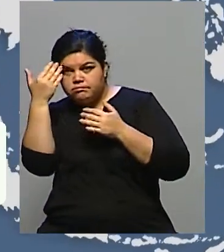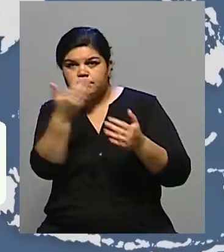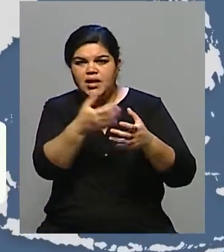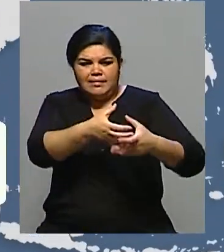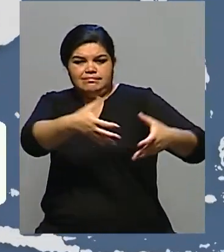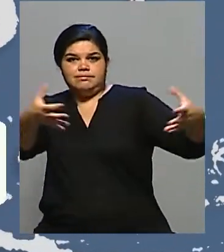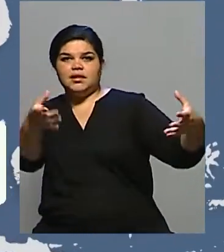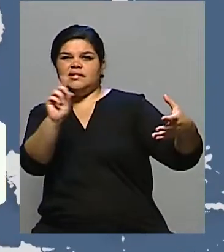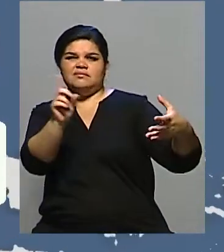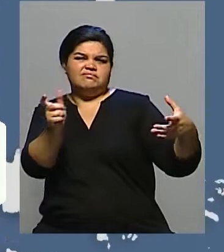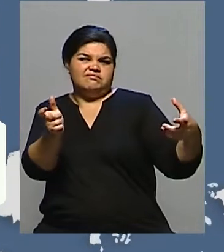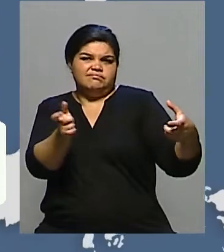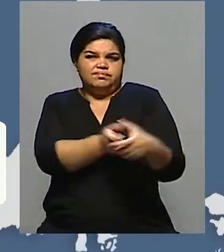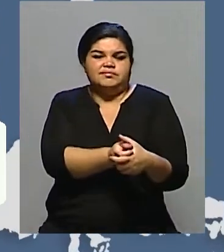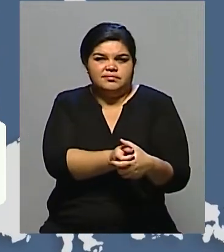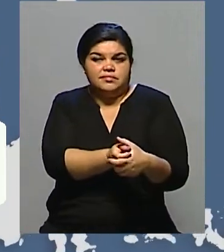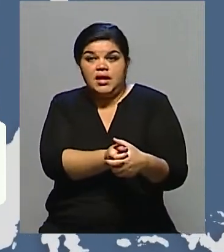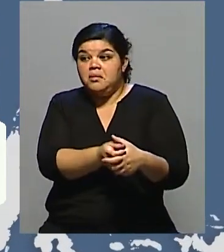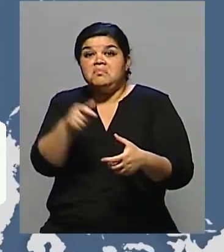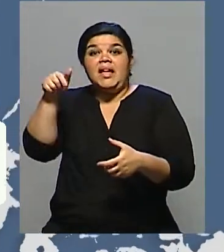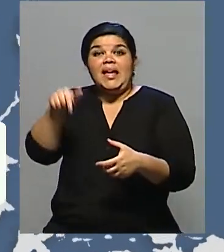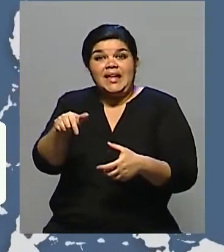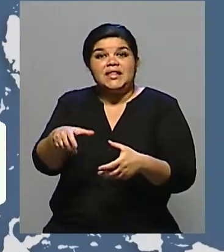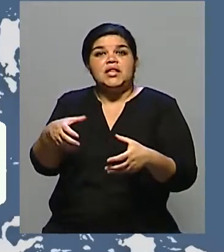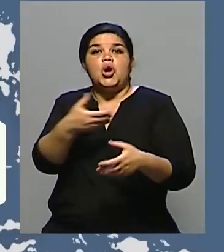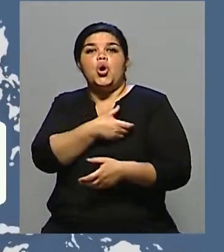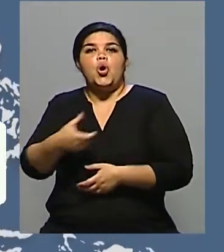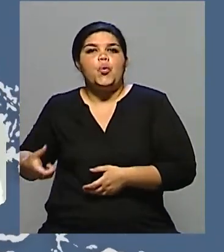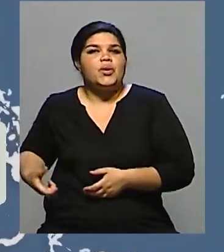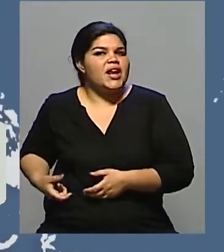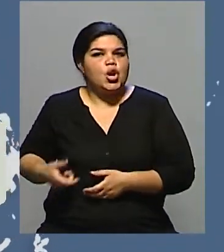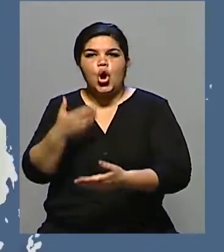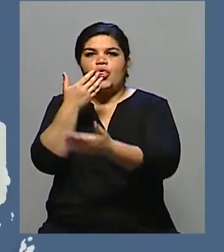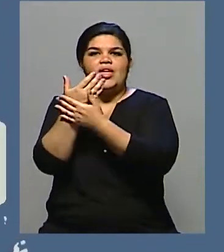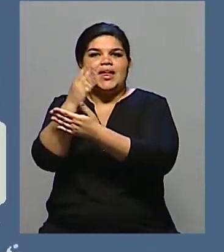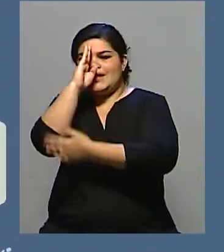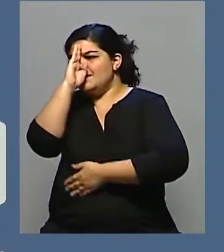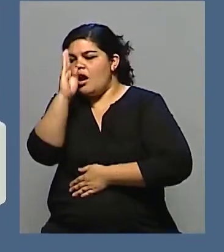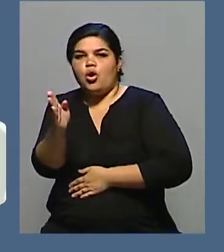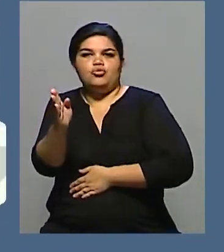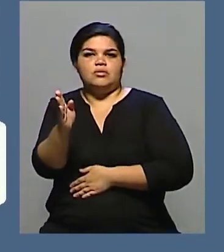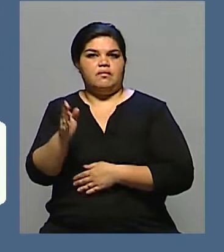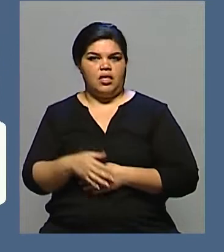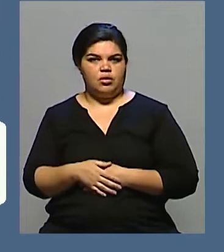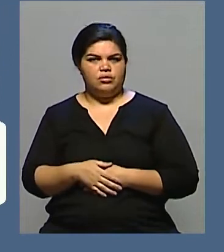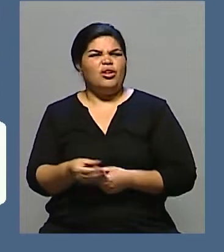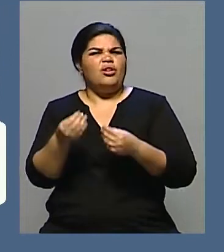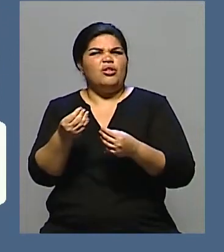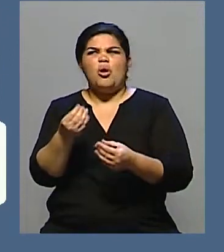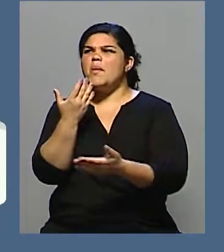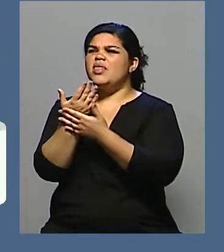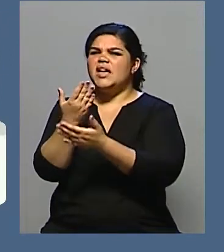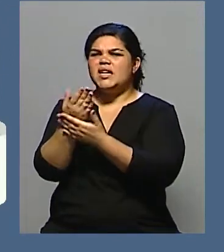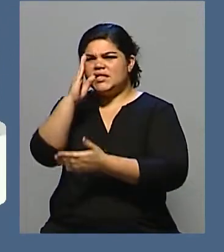Entonces, este es un gobierno conservador, de derecha conservadora. Y como derecha conservadora,